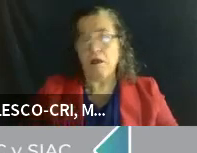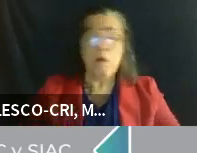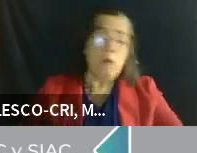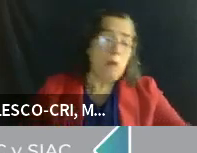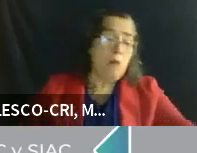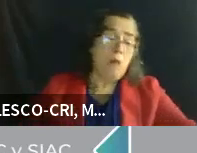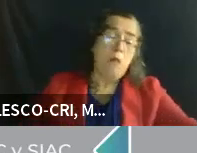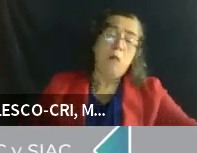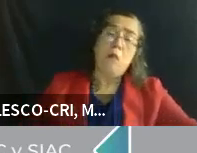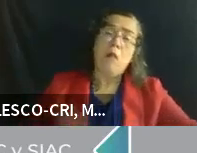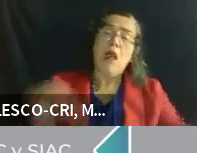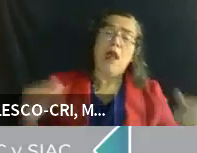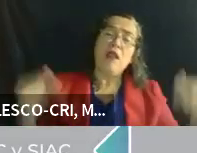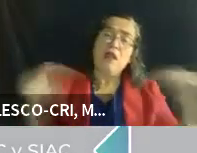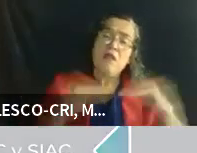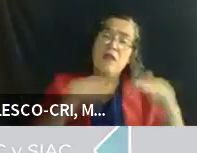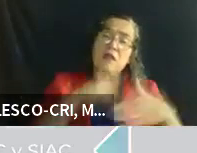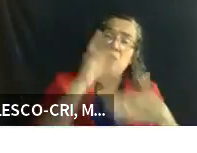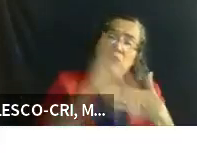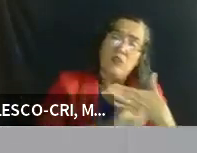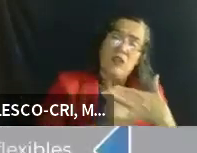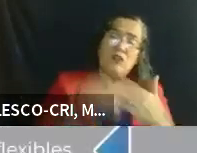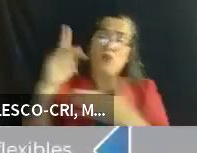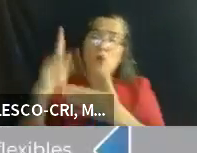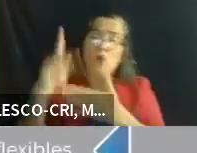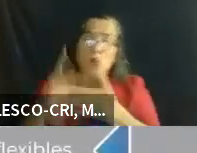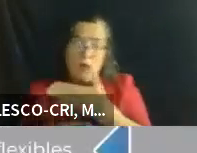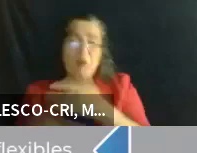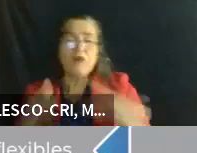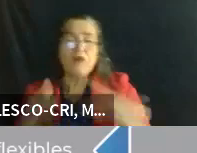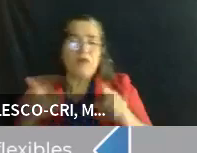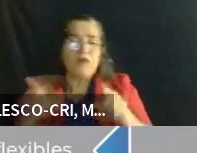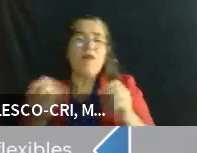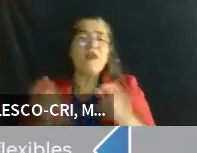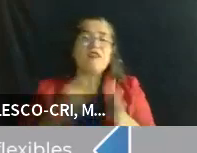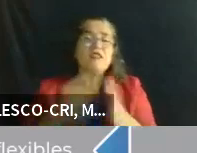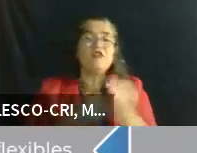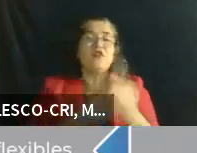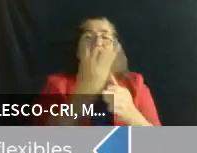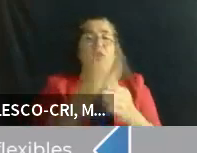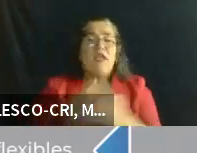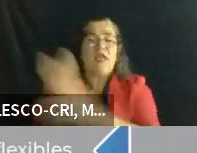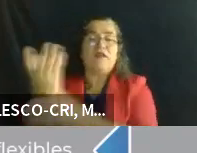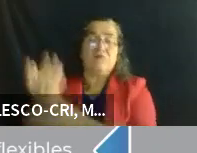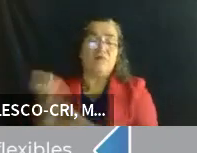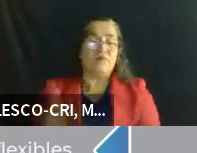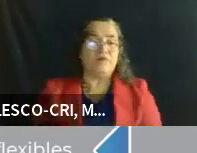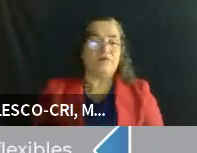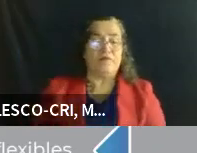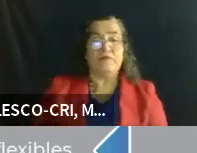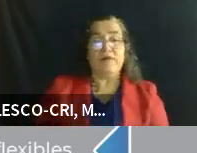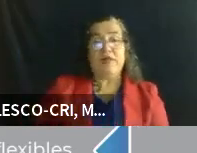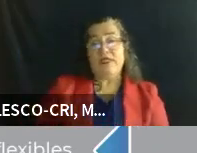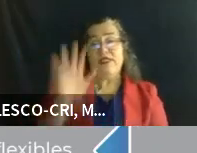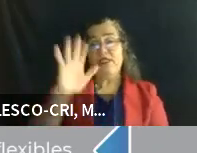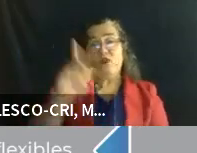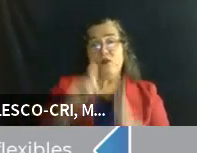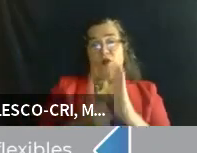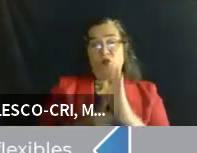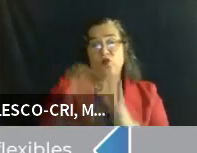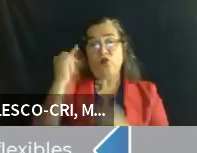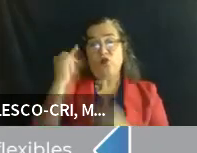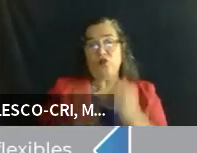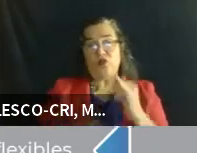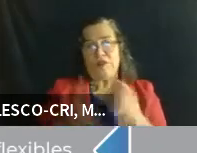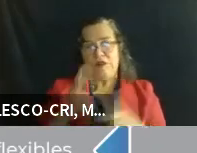de proyectos o a nivel de programas de asignatura. Y el último tema, me quedan 5 minutos, estoy monitoreando